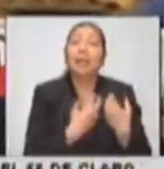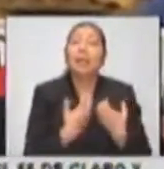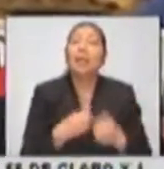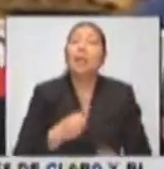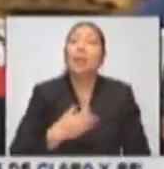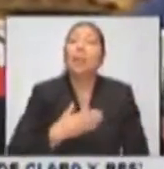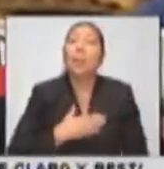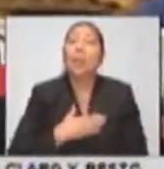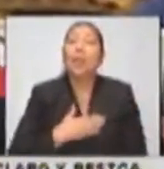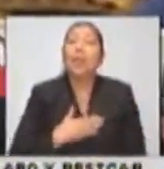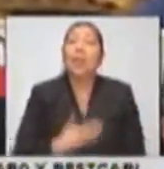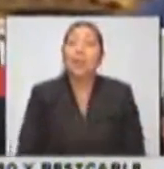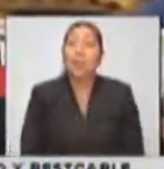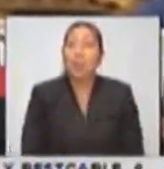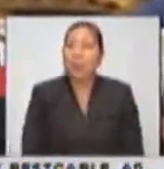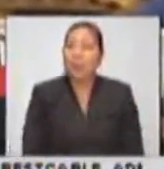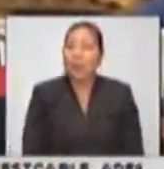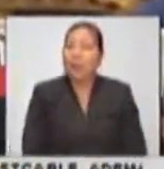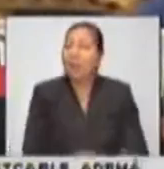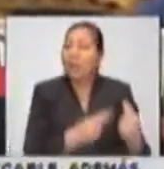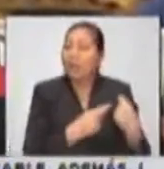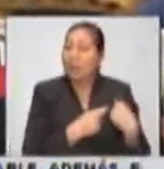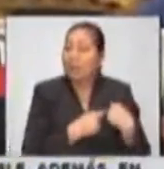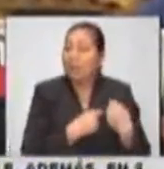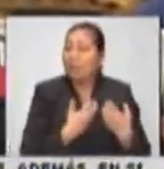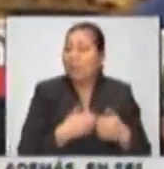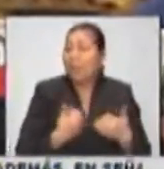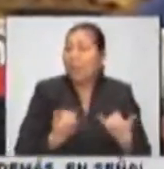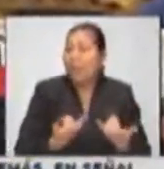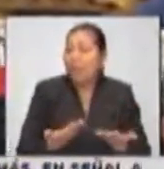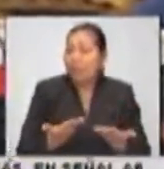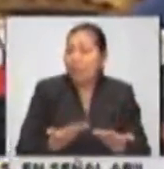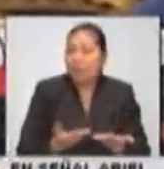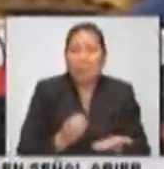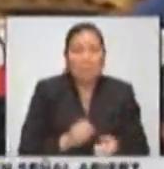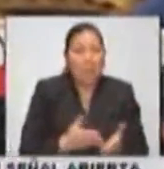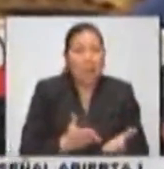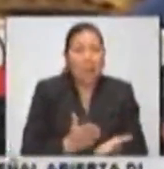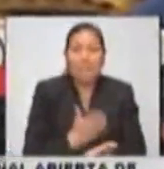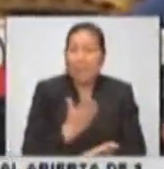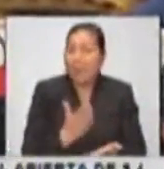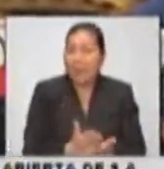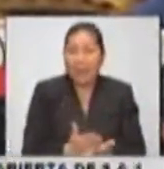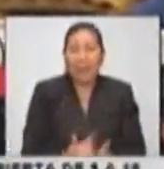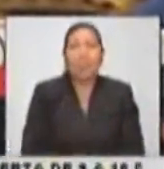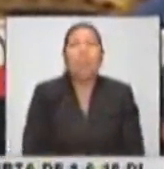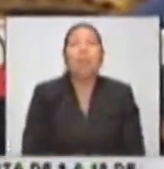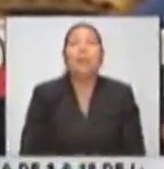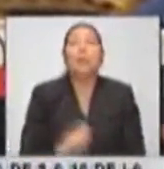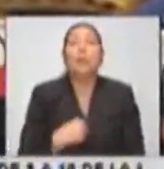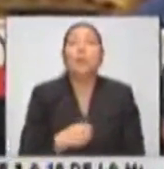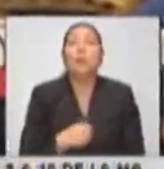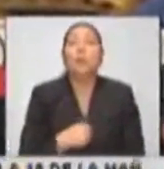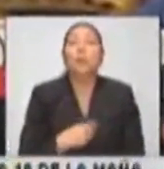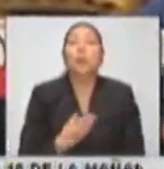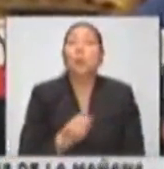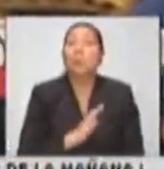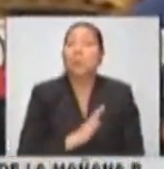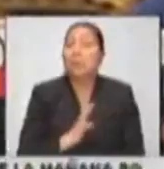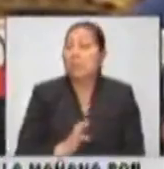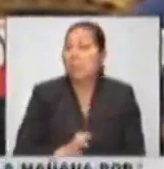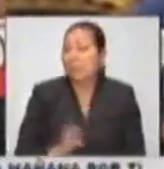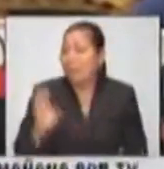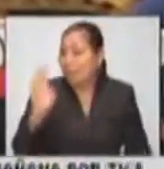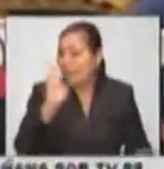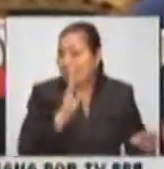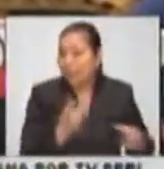empresarial. La responsabilidad empresarial que ahorita nos está causando tantos problemas, porque si nosotros como Estado estamos